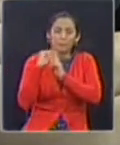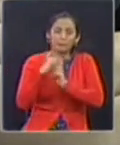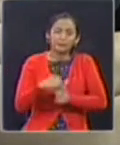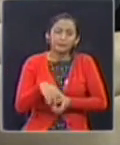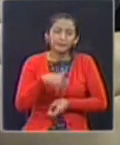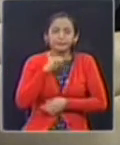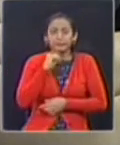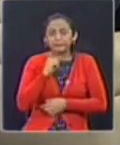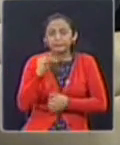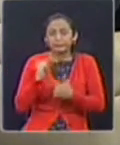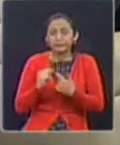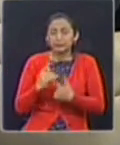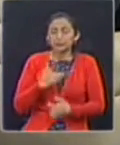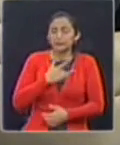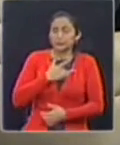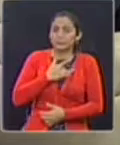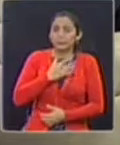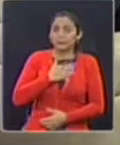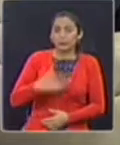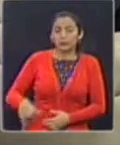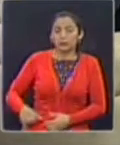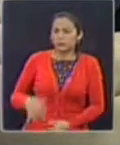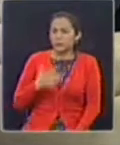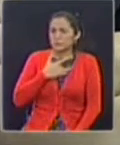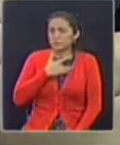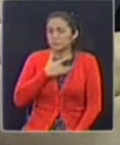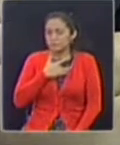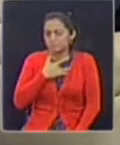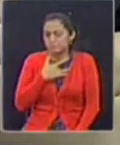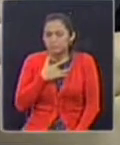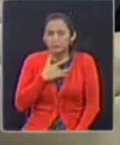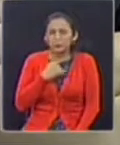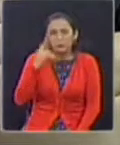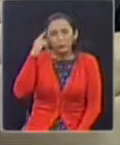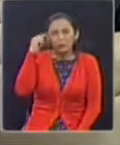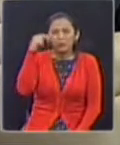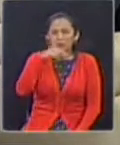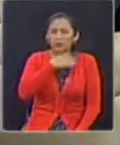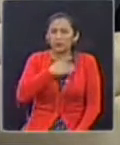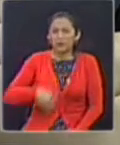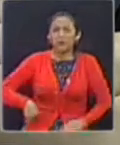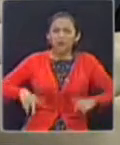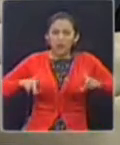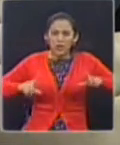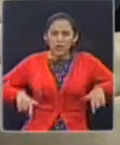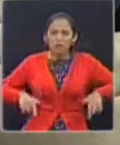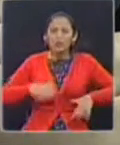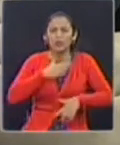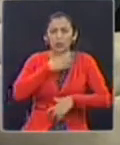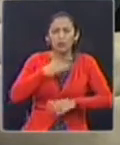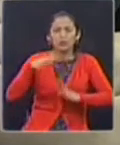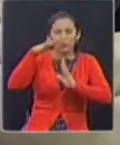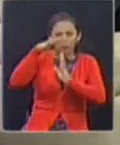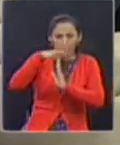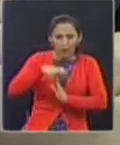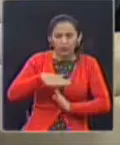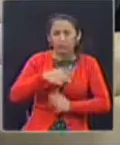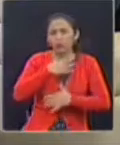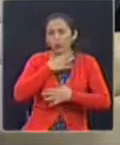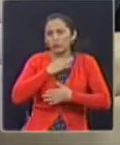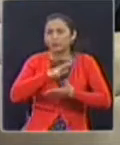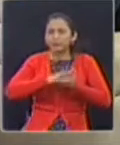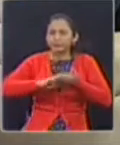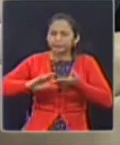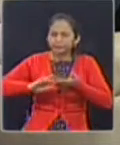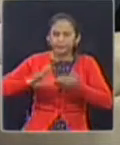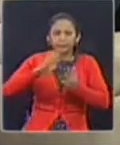que él tiene un espíritu conciliador, un espíritu de la mano extendida, y me parece que sería